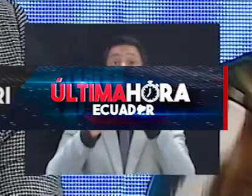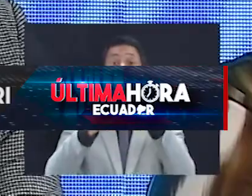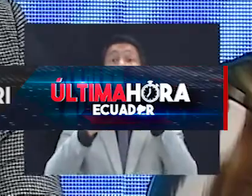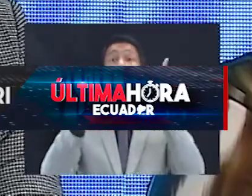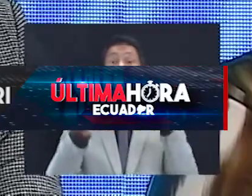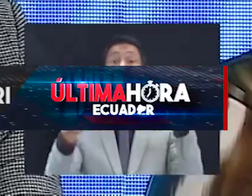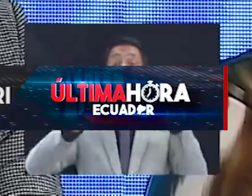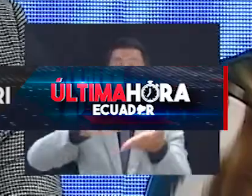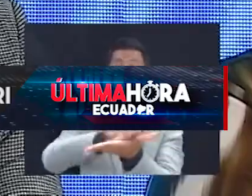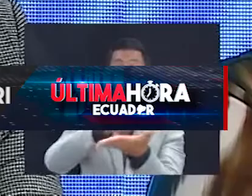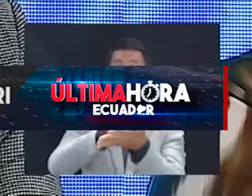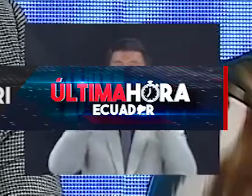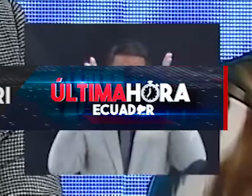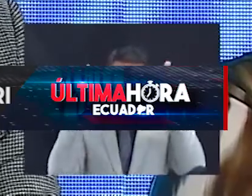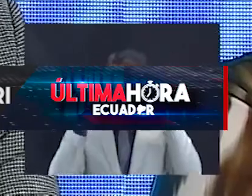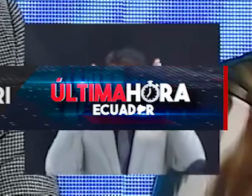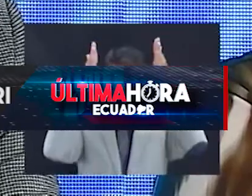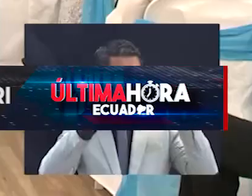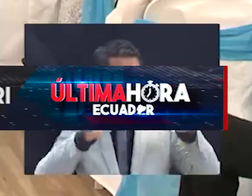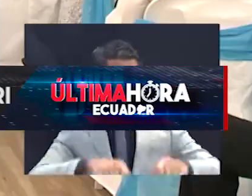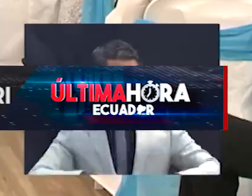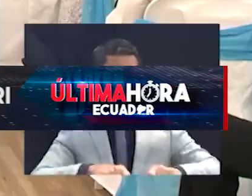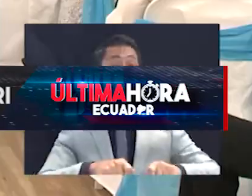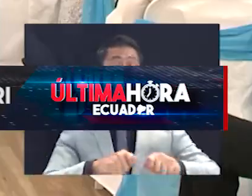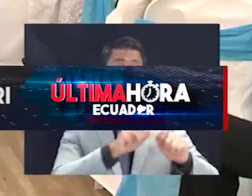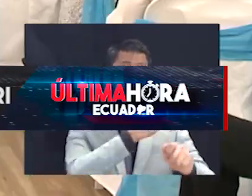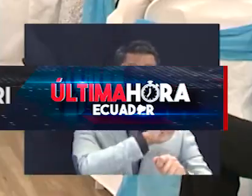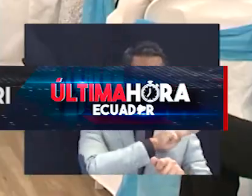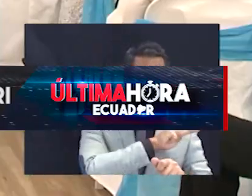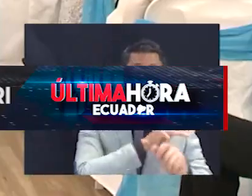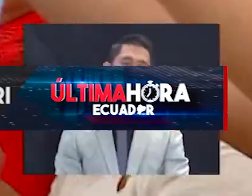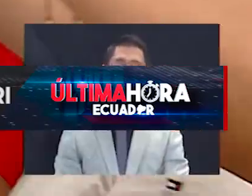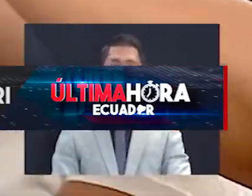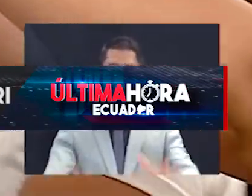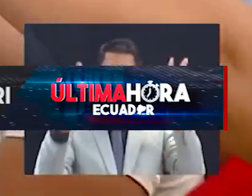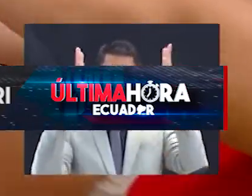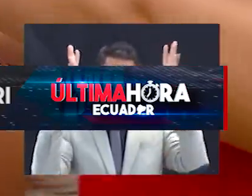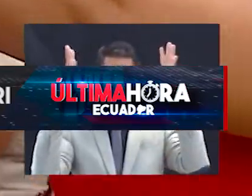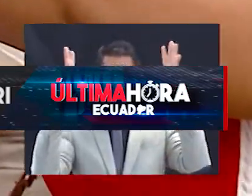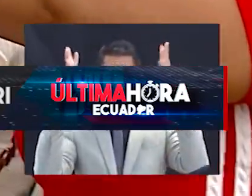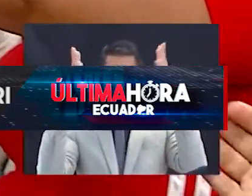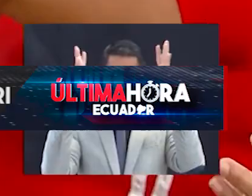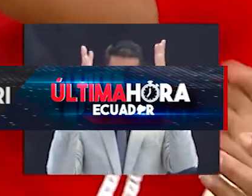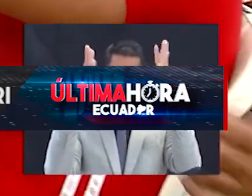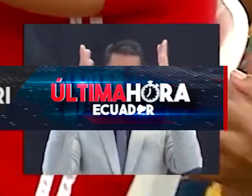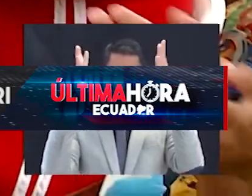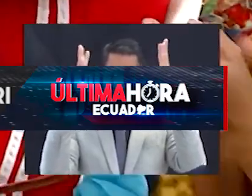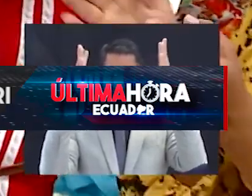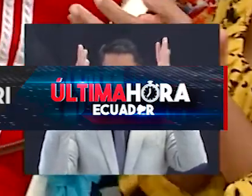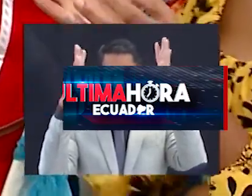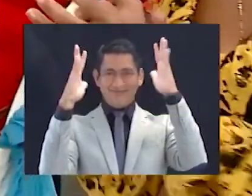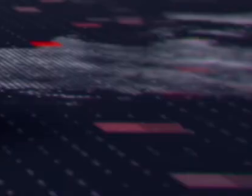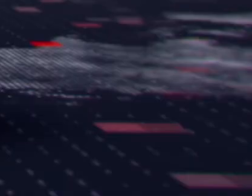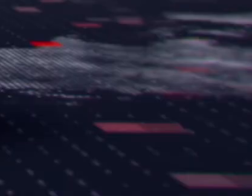de cuentas durante el año 2021, con el fin de evidenciar los resultados municipales a su cargo. En el